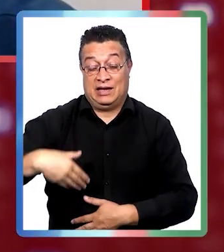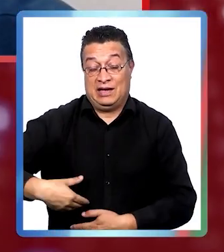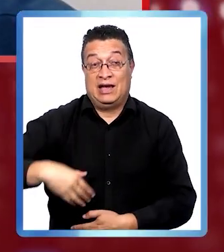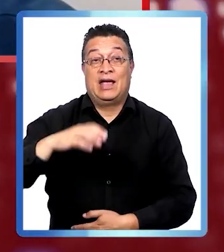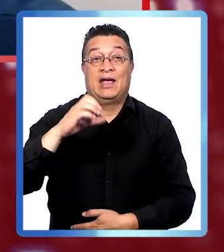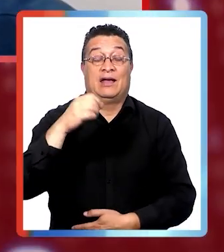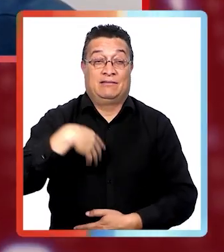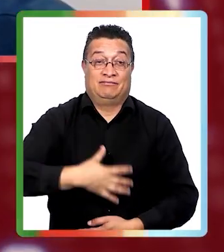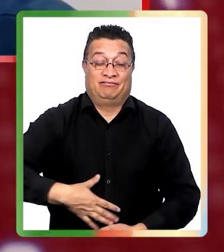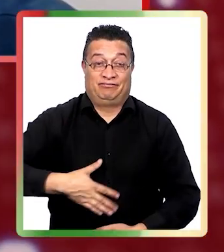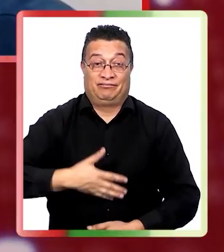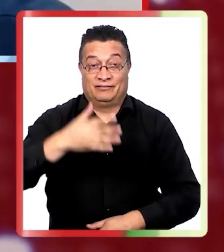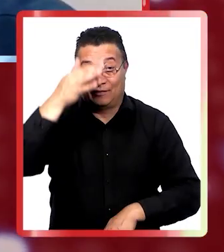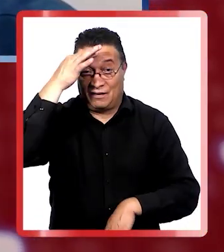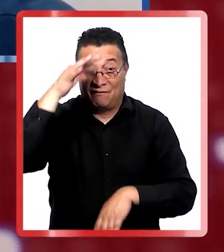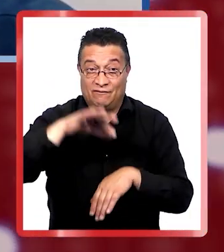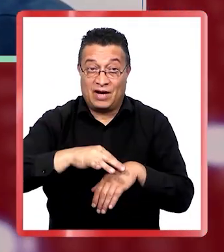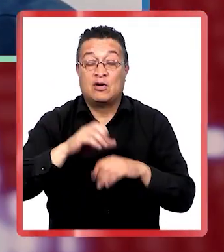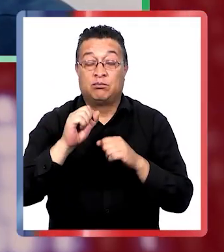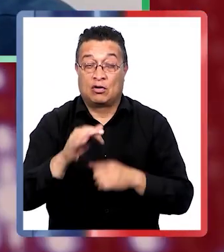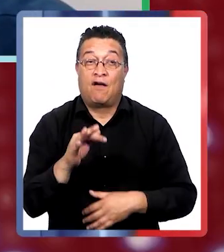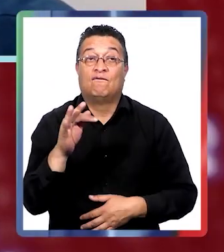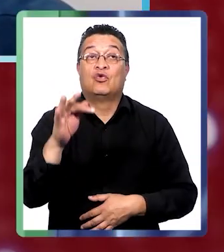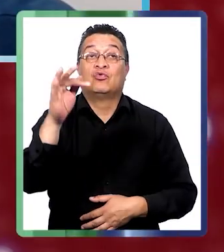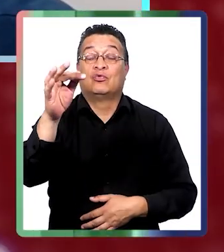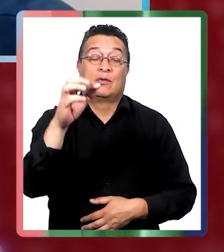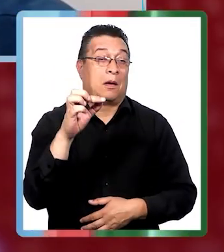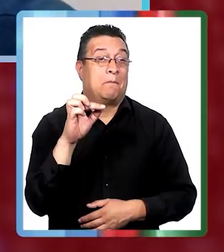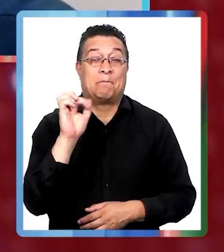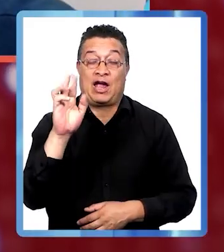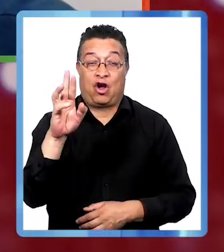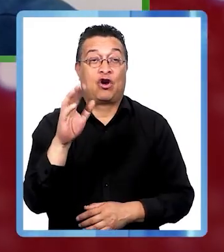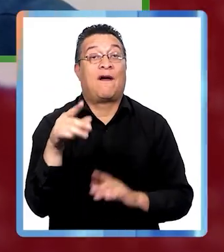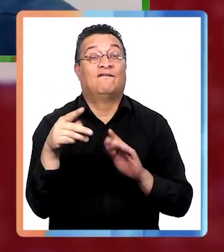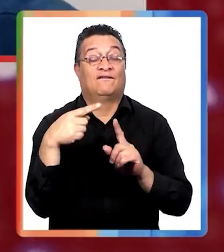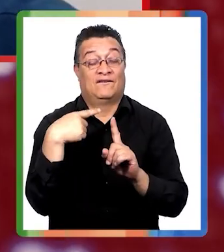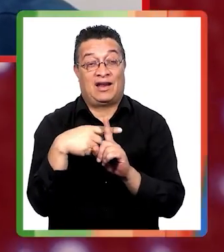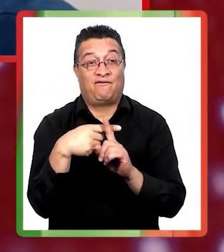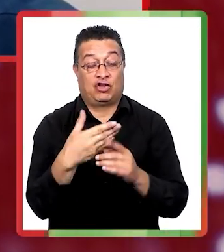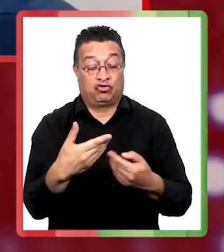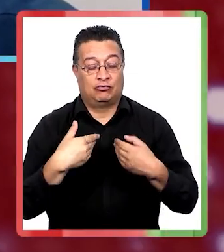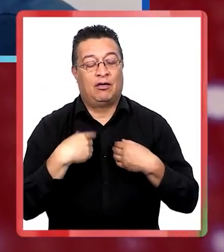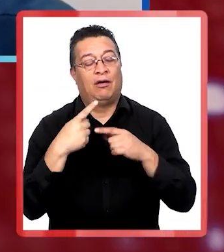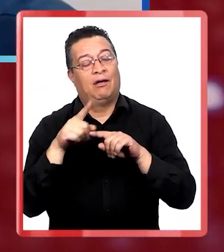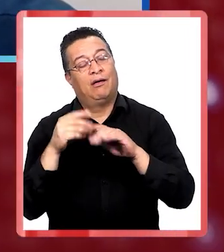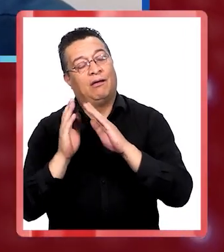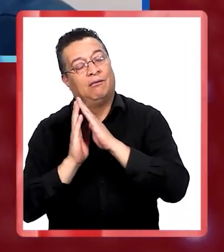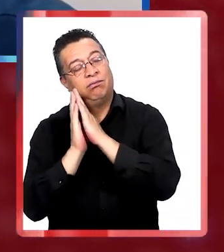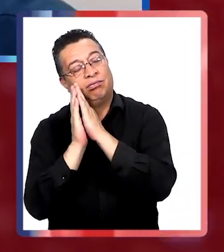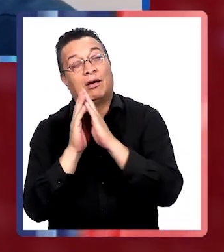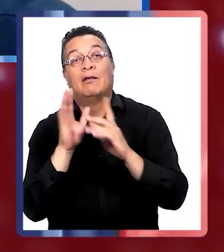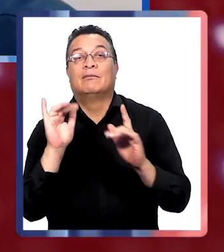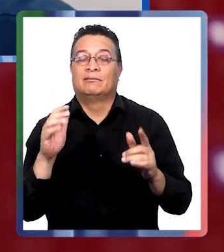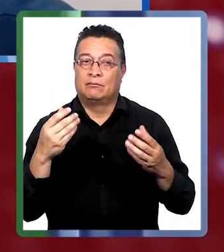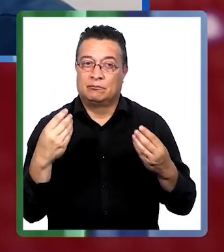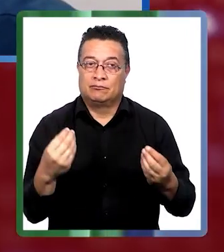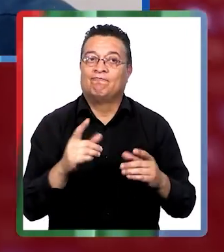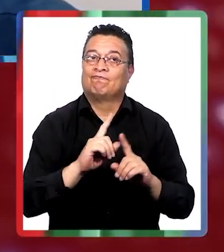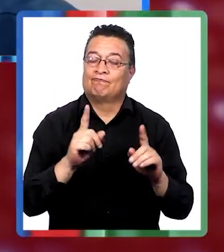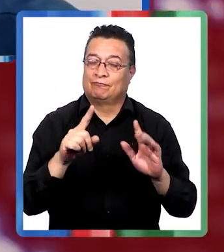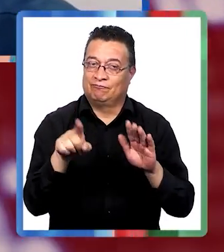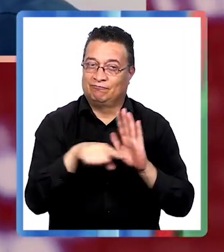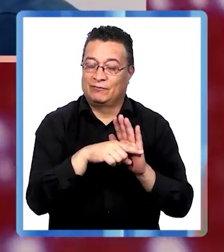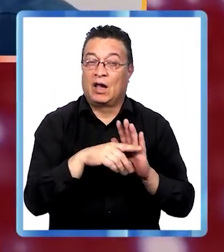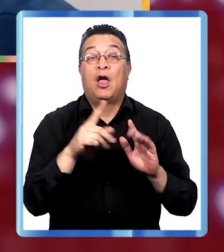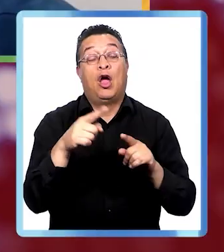daño hepático, el daño en plano general, va a terminar siendo mayor al beneficio que le va a generar las horas de sueño que sí